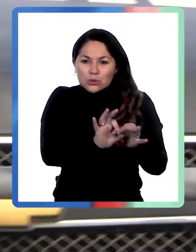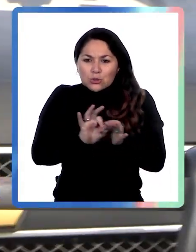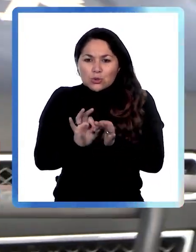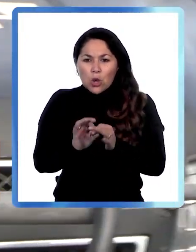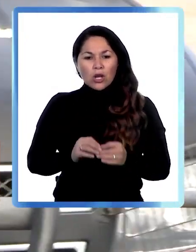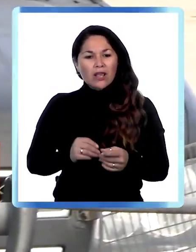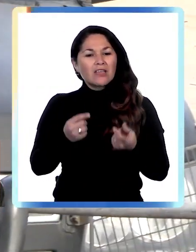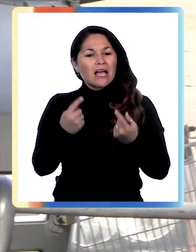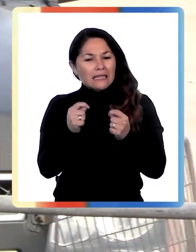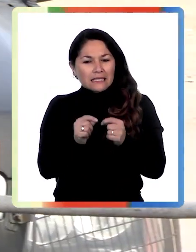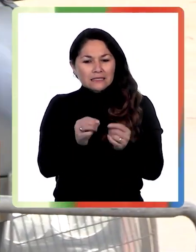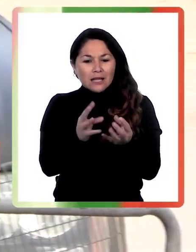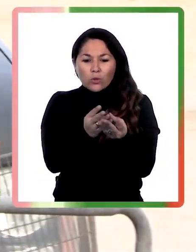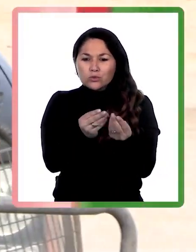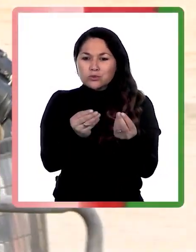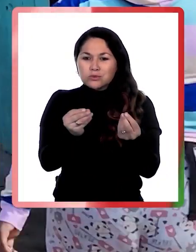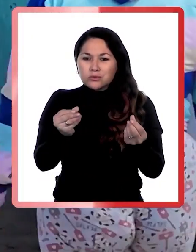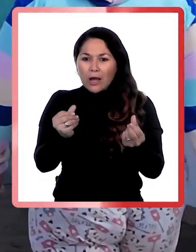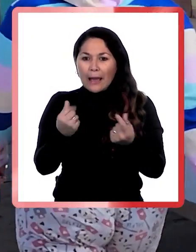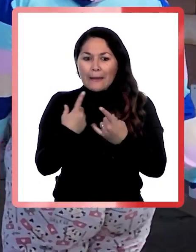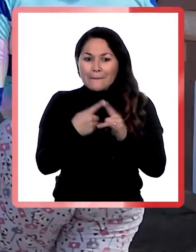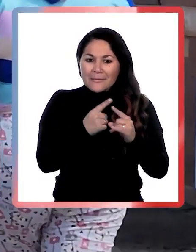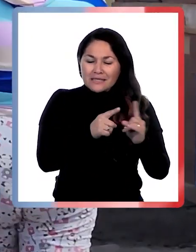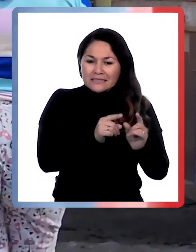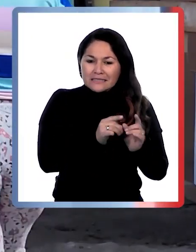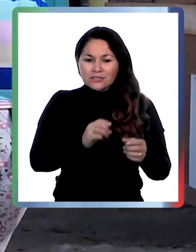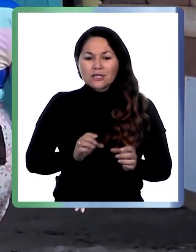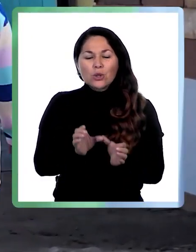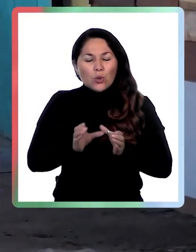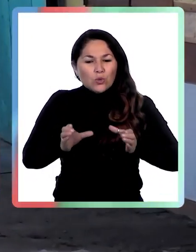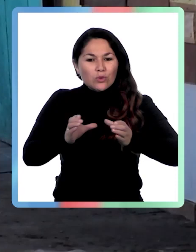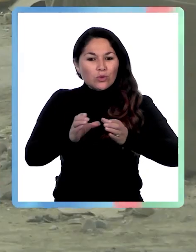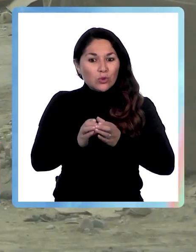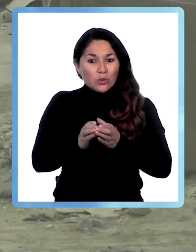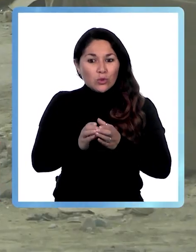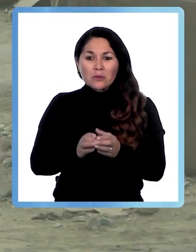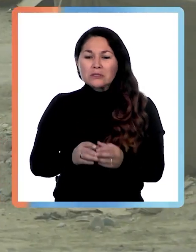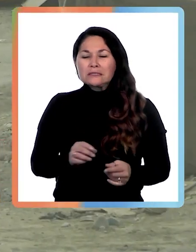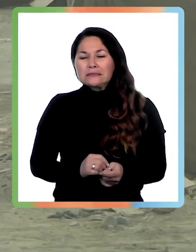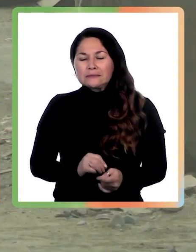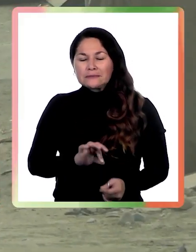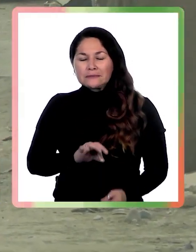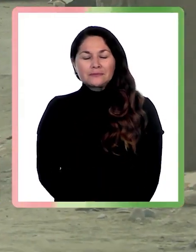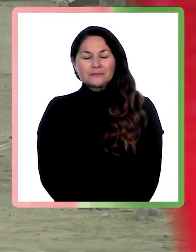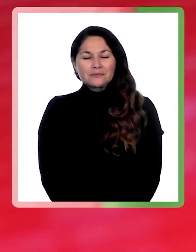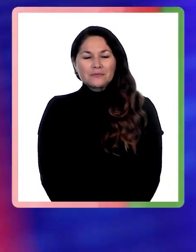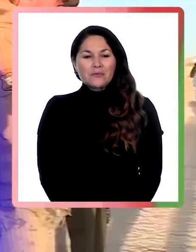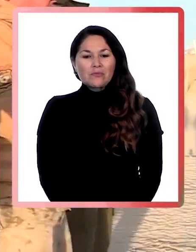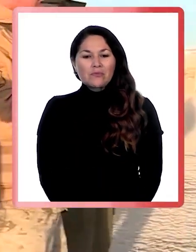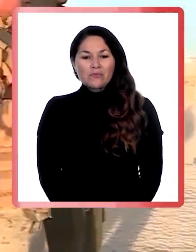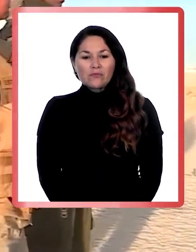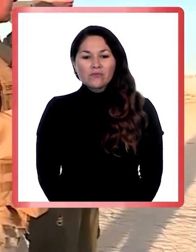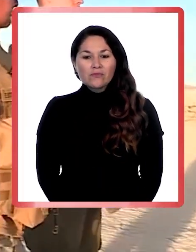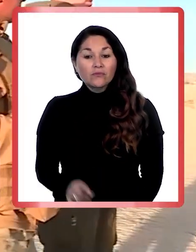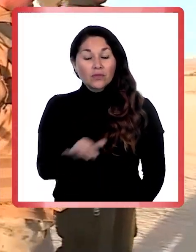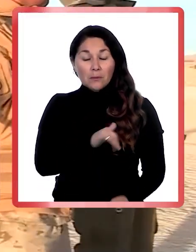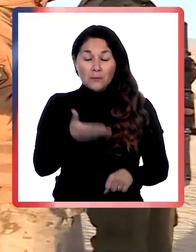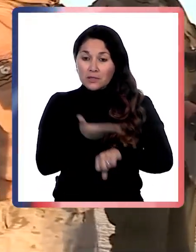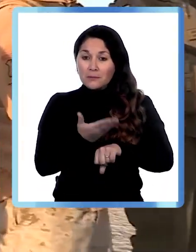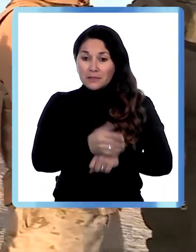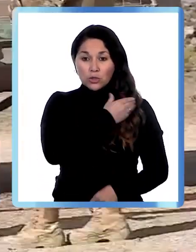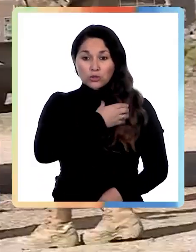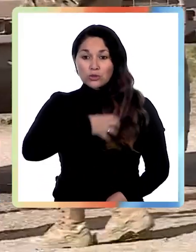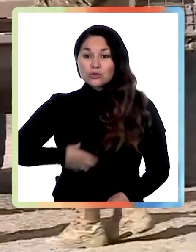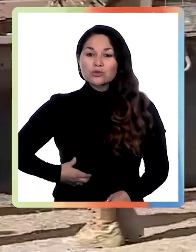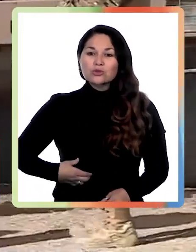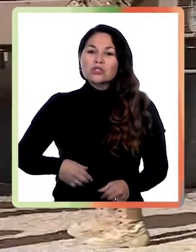nuevas estructuras reorganizadas de los gallegos y otras redes criminales que operan en el lugar tras la solicitud del